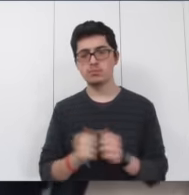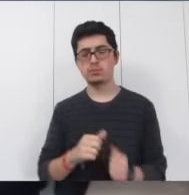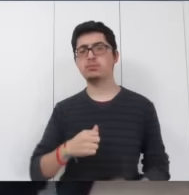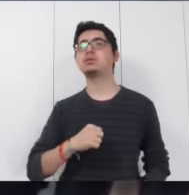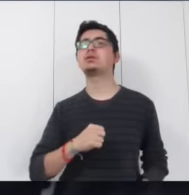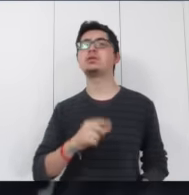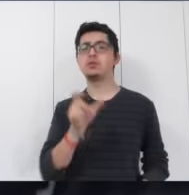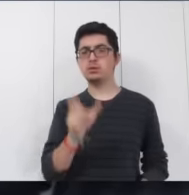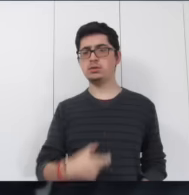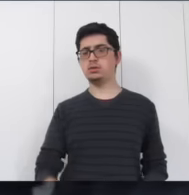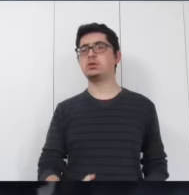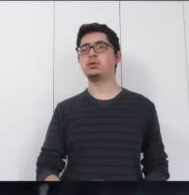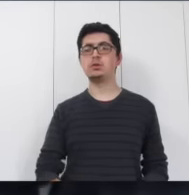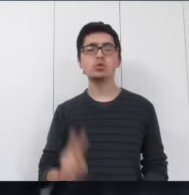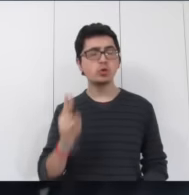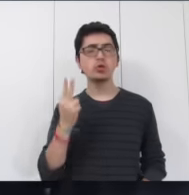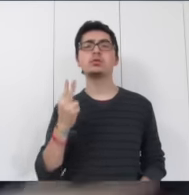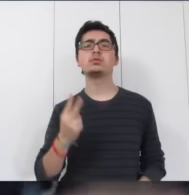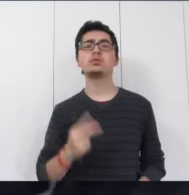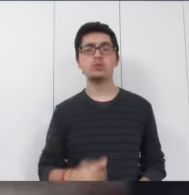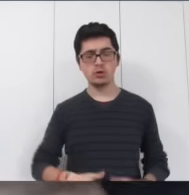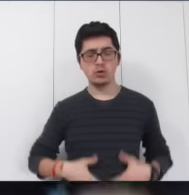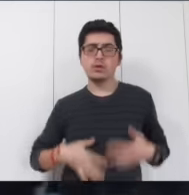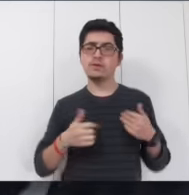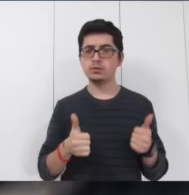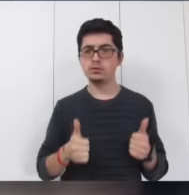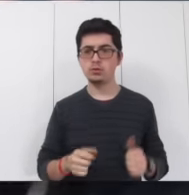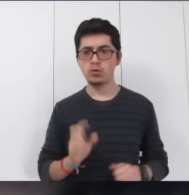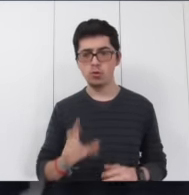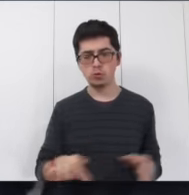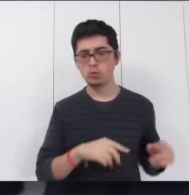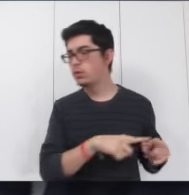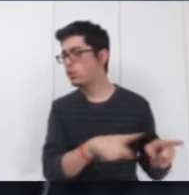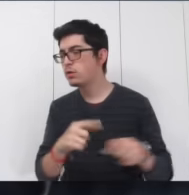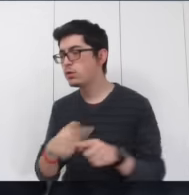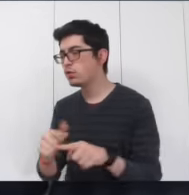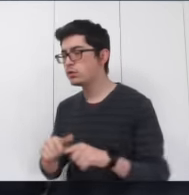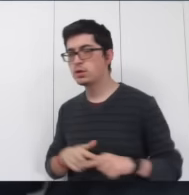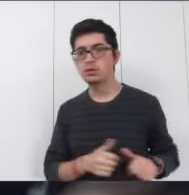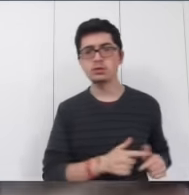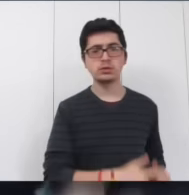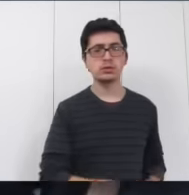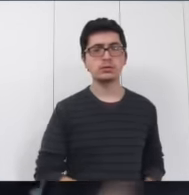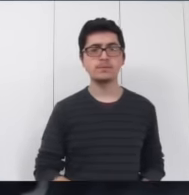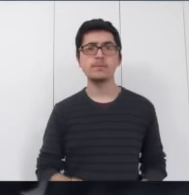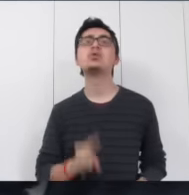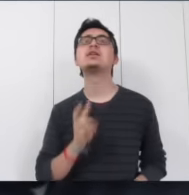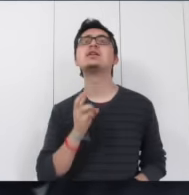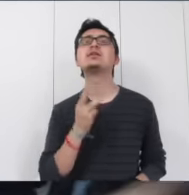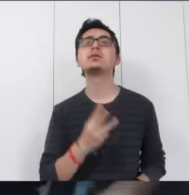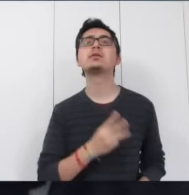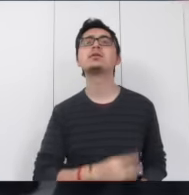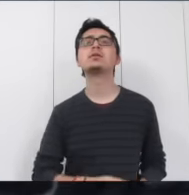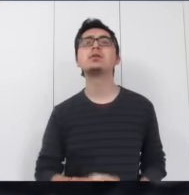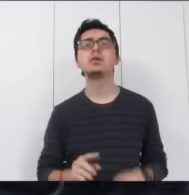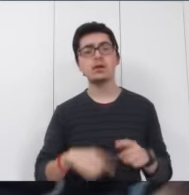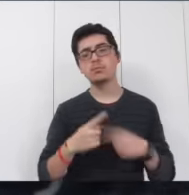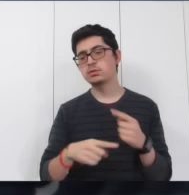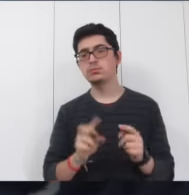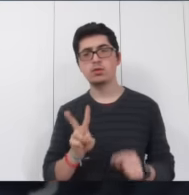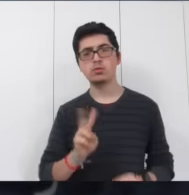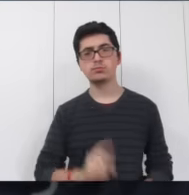contigo mismo. 2. No te sientes bien con tu entorno. O 3. Es una